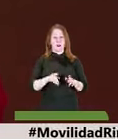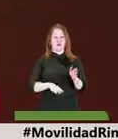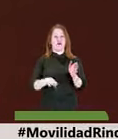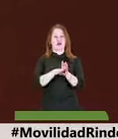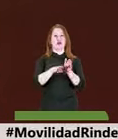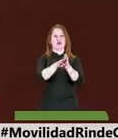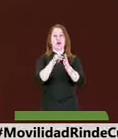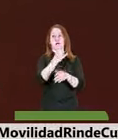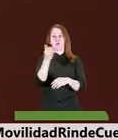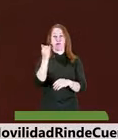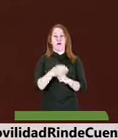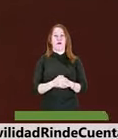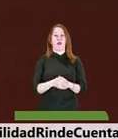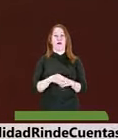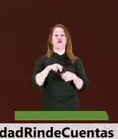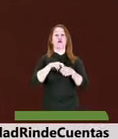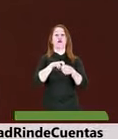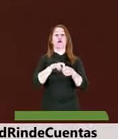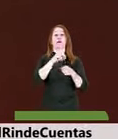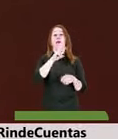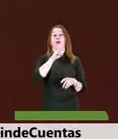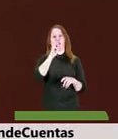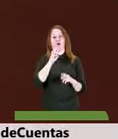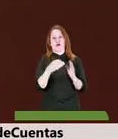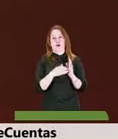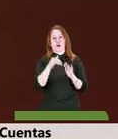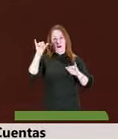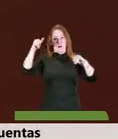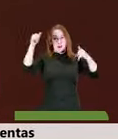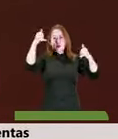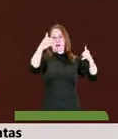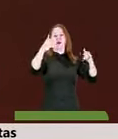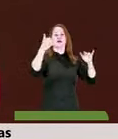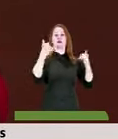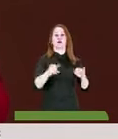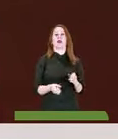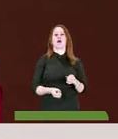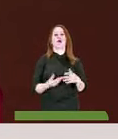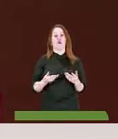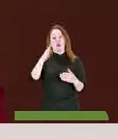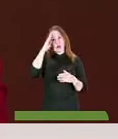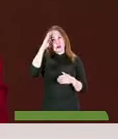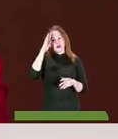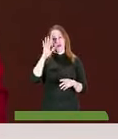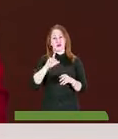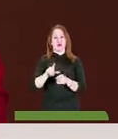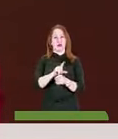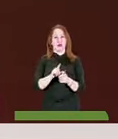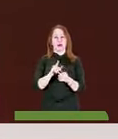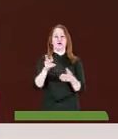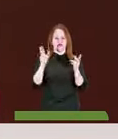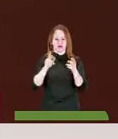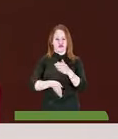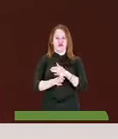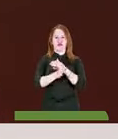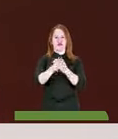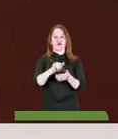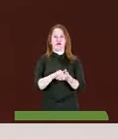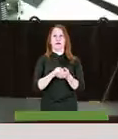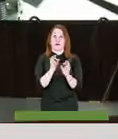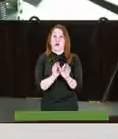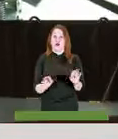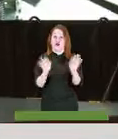En buses tenemos 28.000 cámaras, donde ya hicimos un primer piloto entregándole acceso a las policías de las localidades y vamos a seguir haciéndolo, porque lo